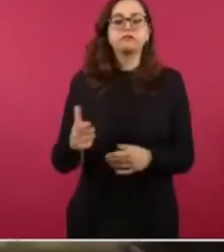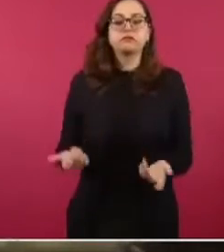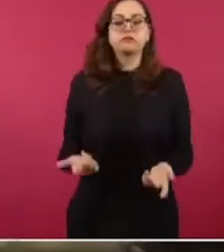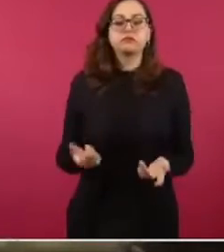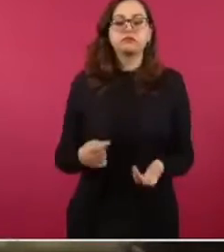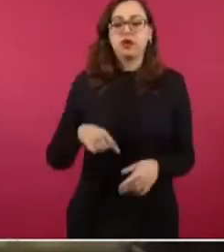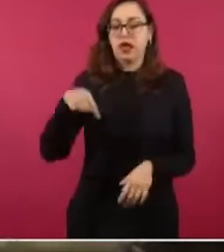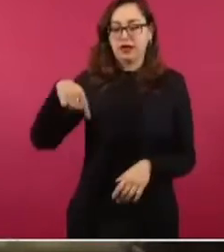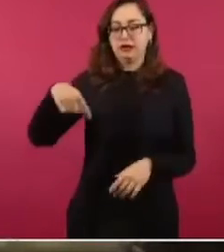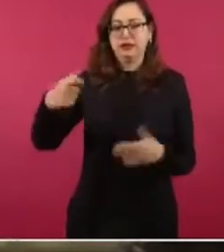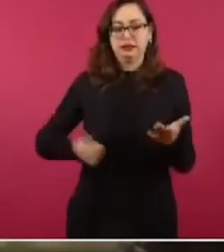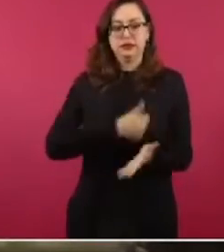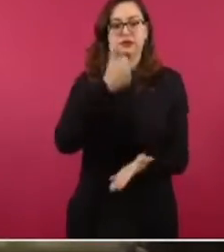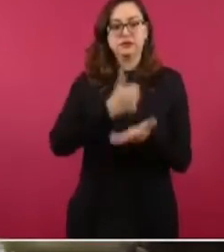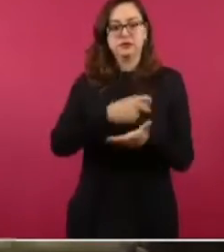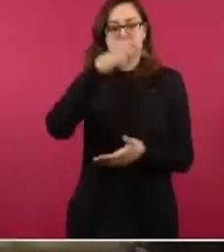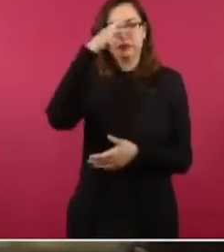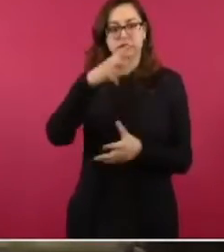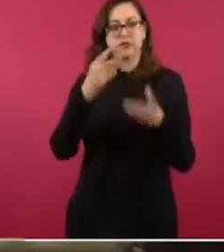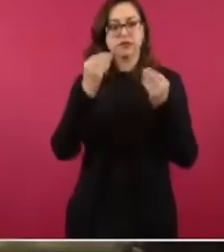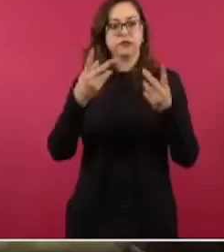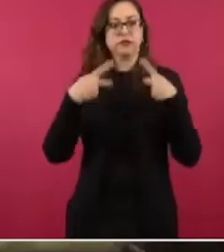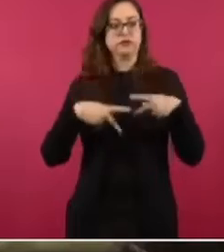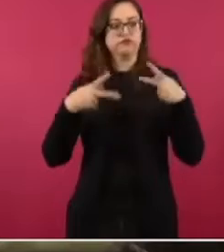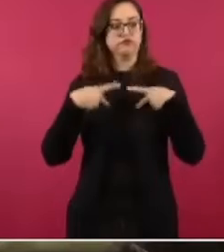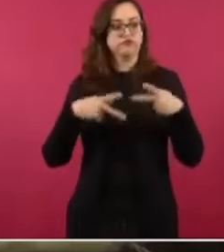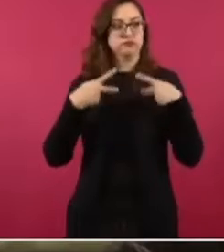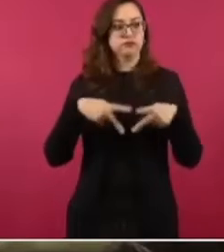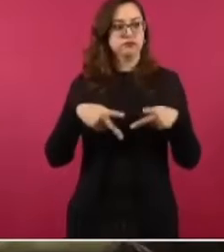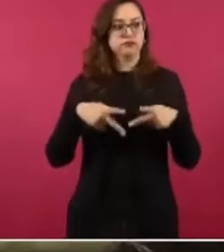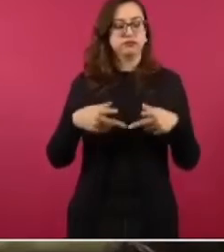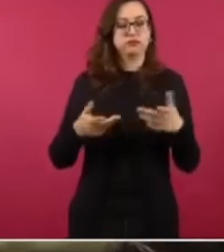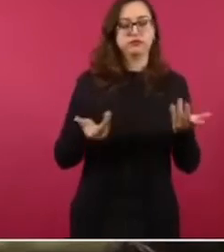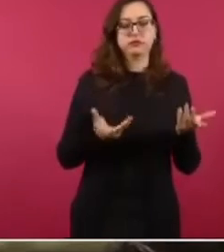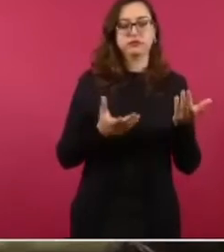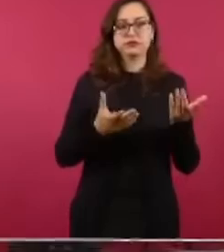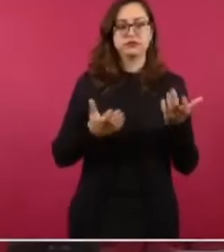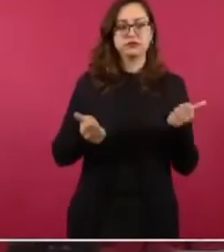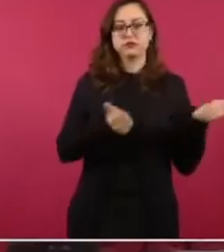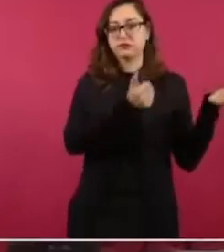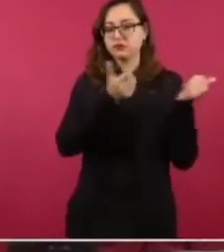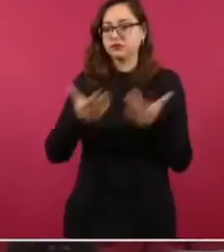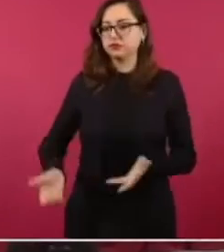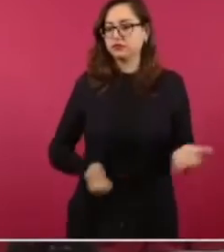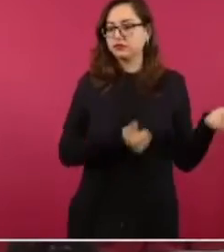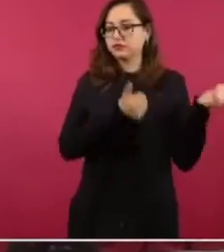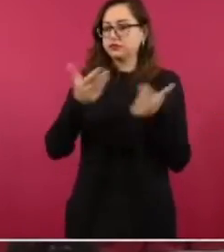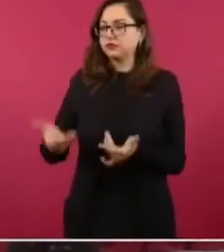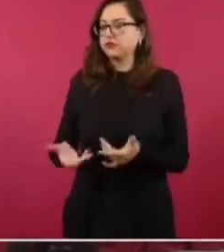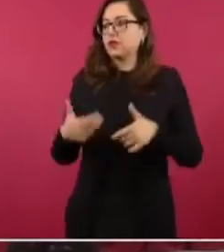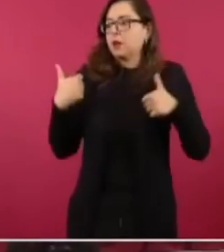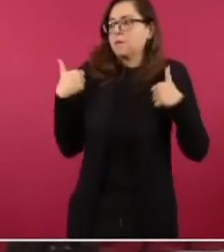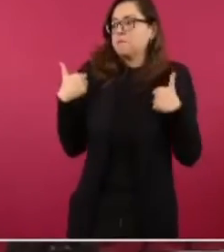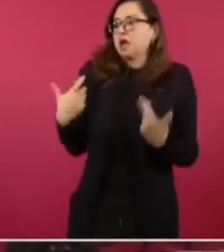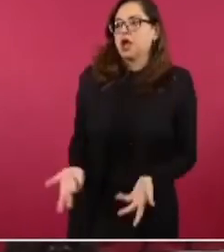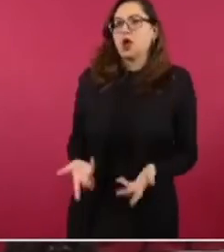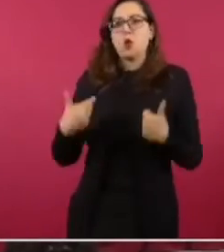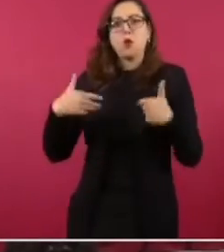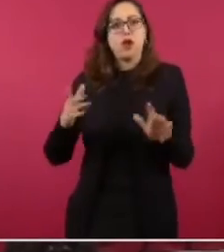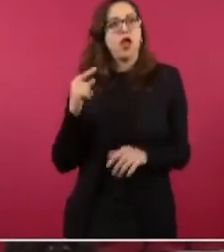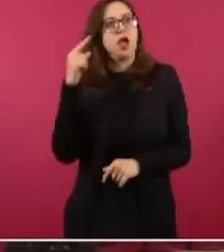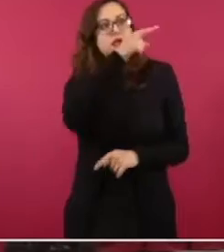muchísimos. Ellos dicen, bueno, entonces ¿para qué nos trajeron hasta acá si no tampoco había nada? Nos hubiéramos quedado en Matamoros.